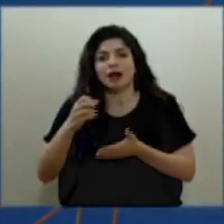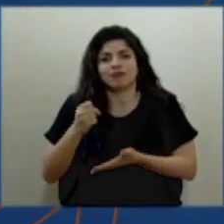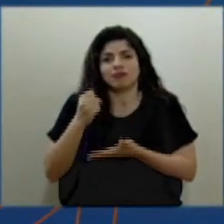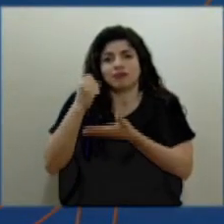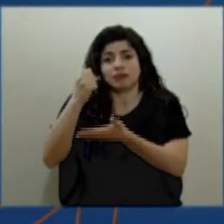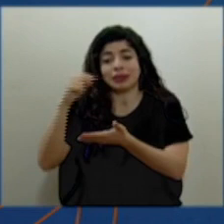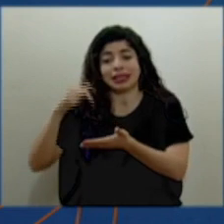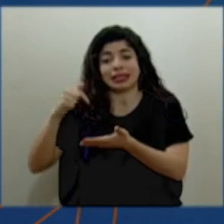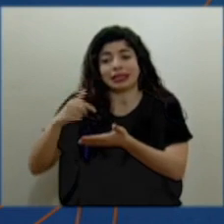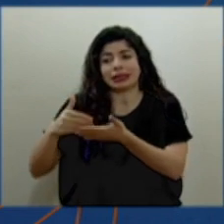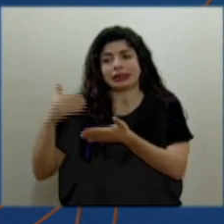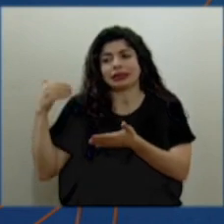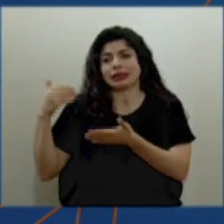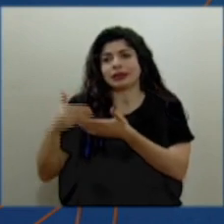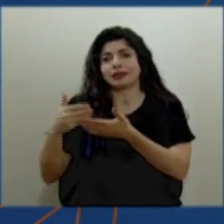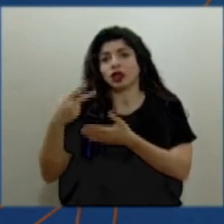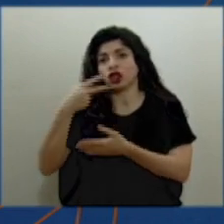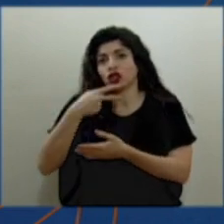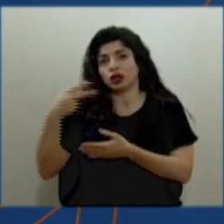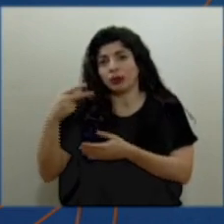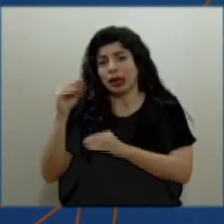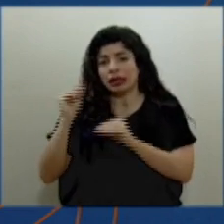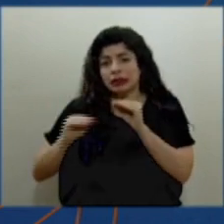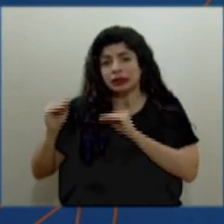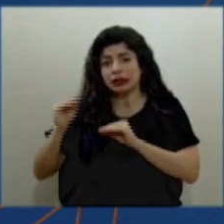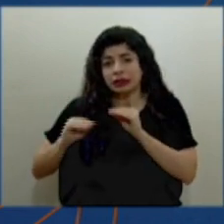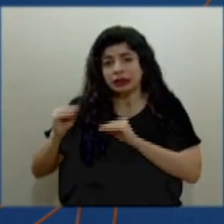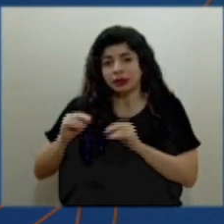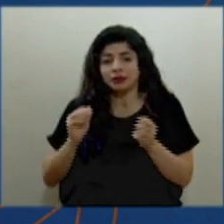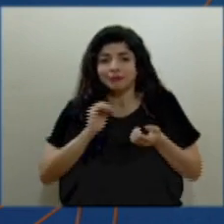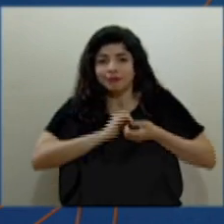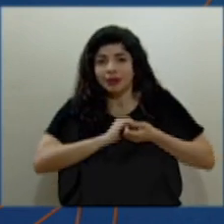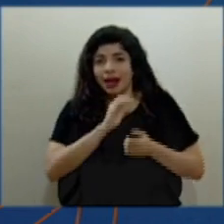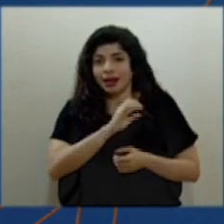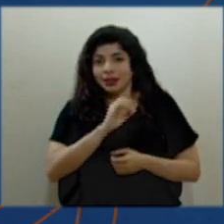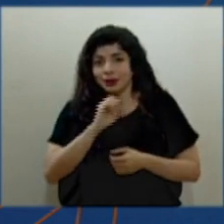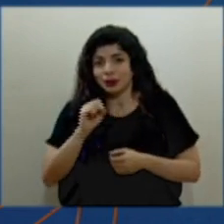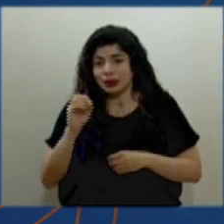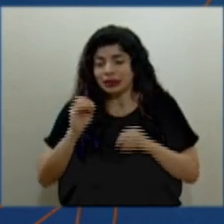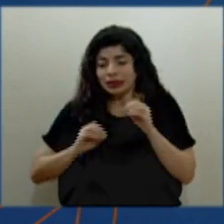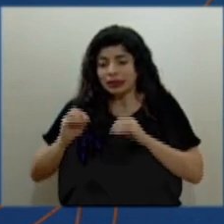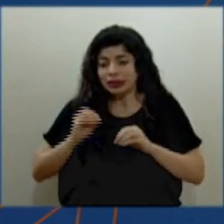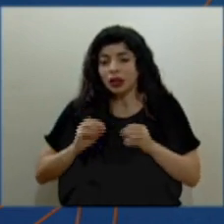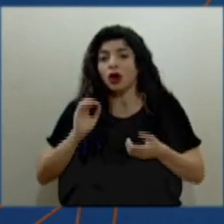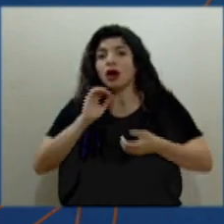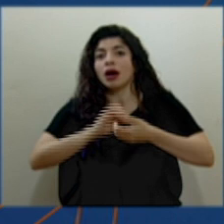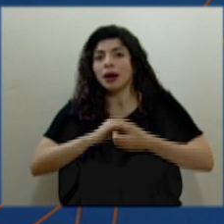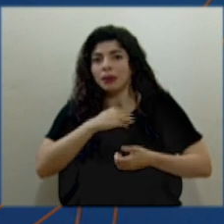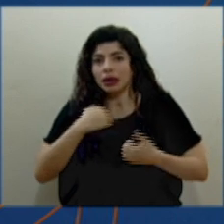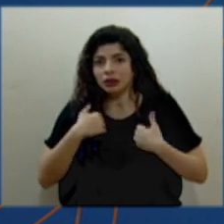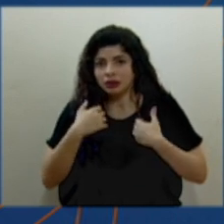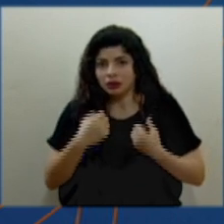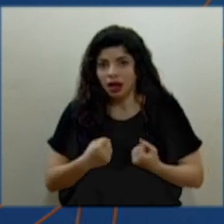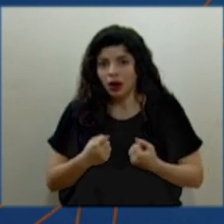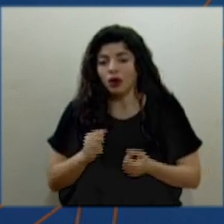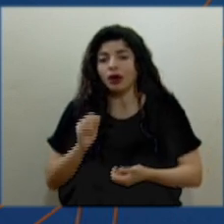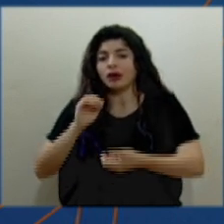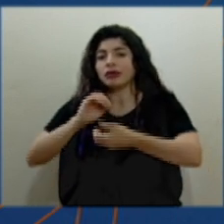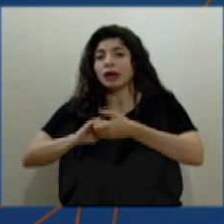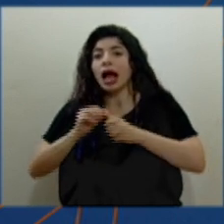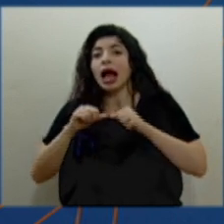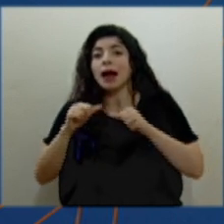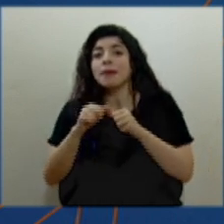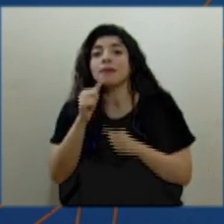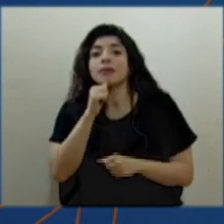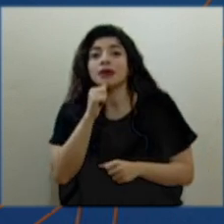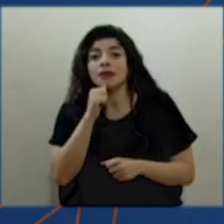trabajado durante las últimas 2 semanas con la Caja Costarricense de Seguro Social, con el Ministerio de Salud, con el sector